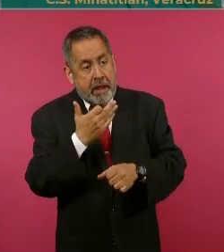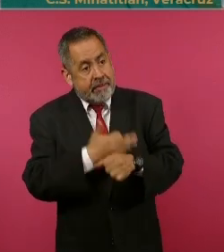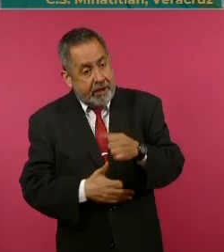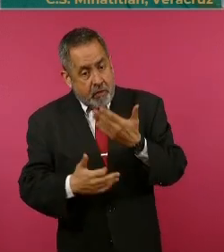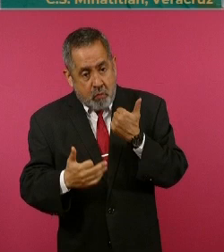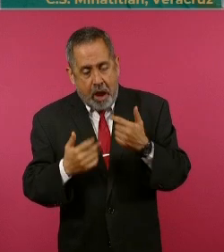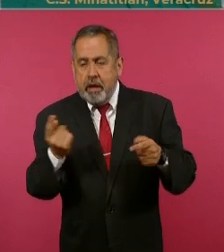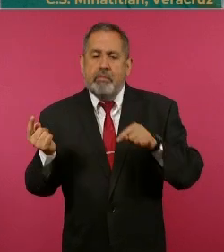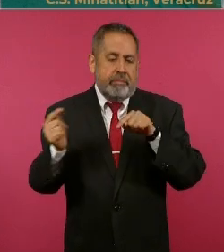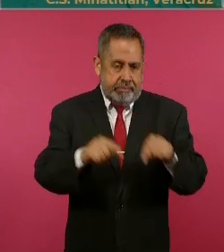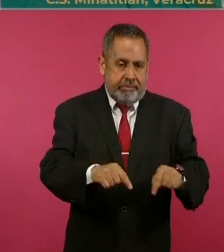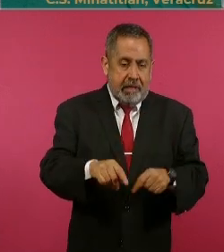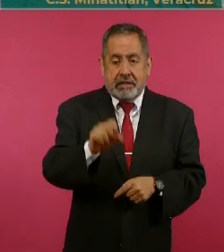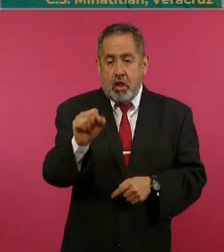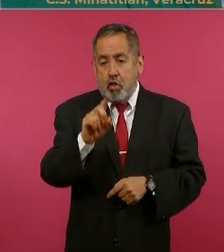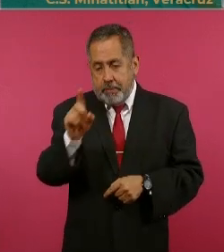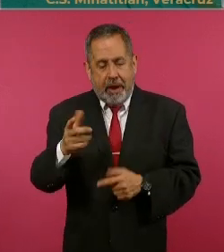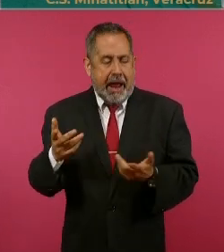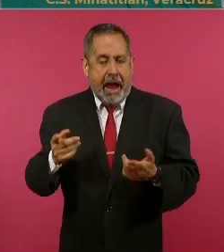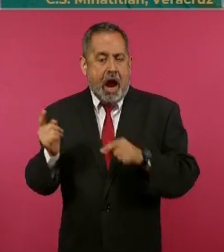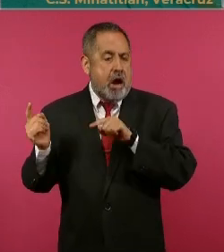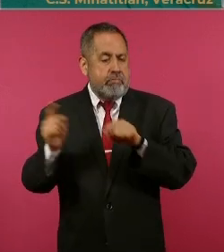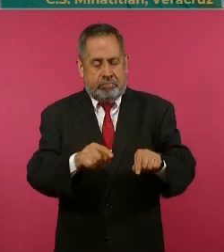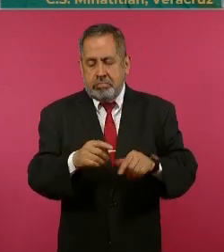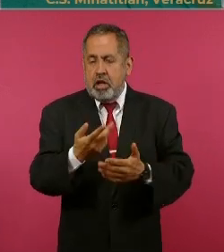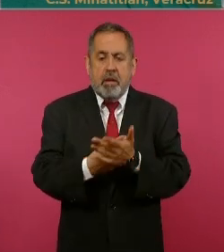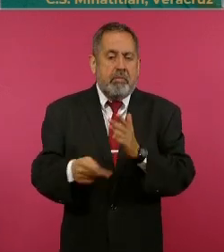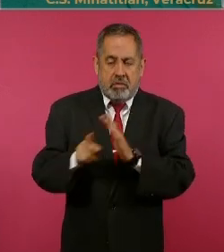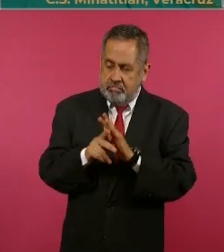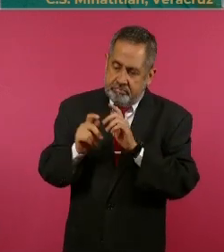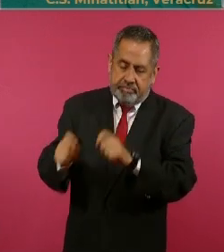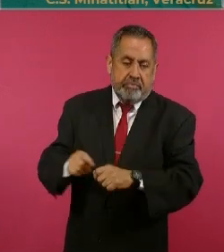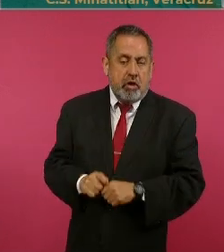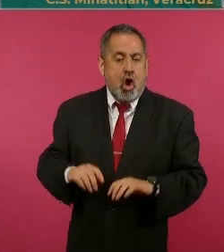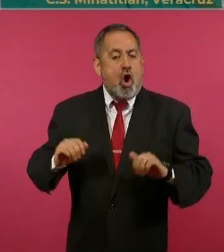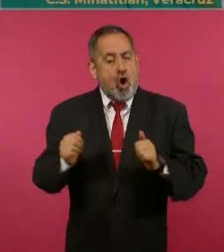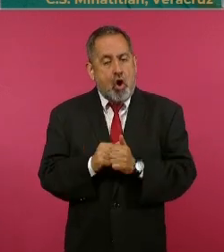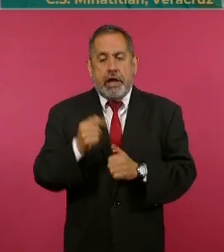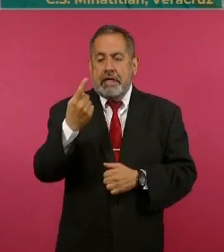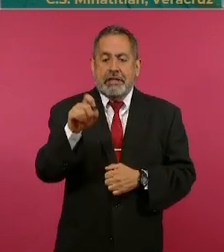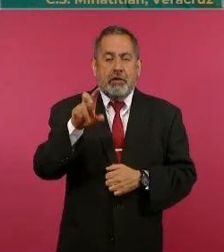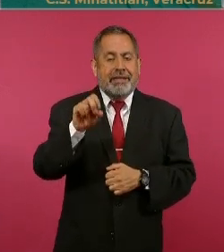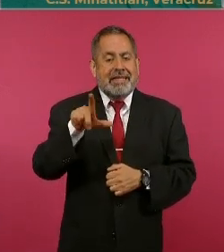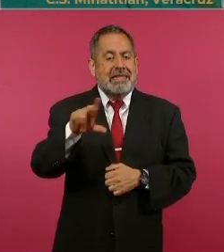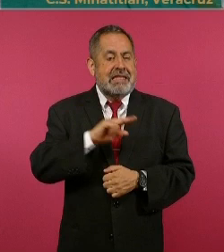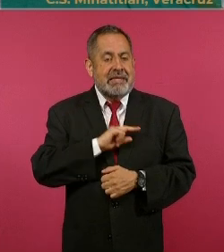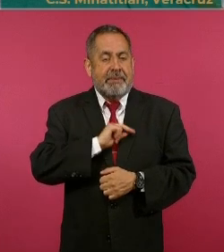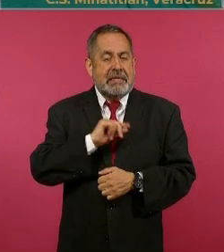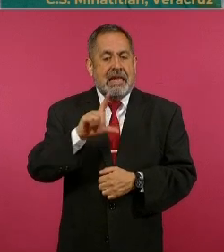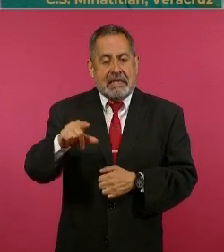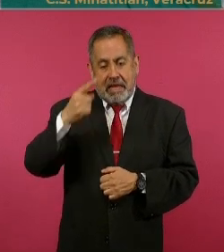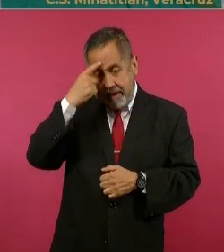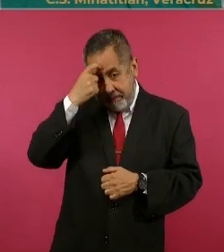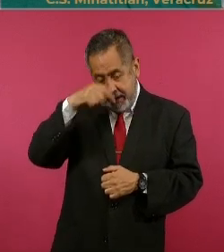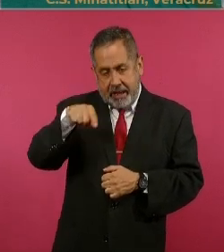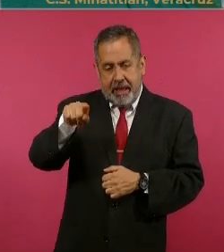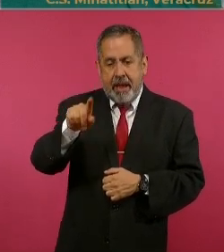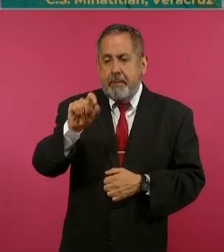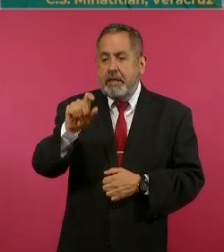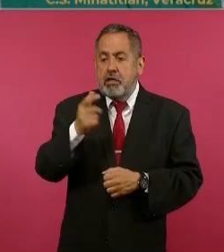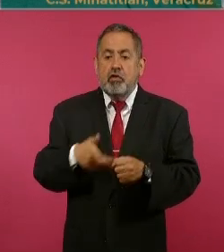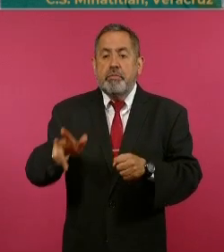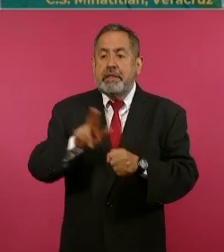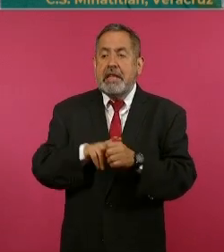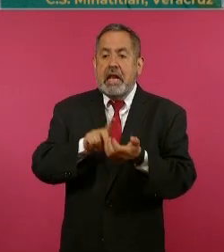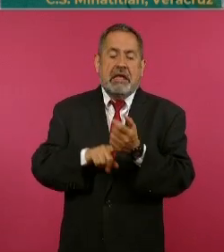ya tendrán médicos contratados. Y 137 especialistas para 20